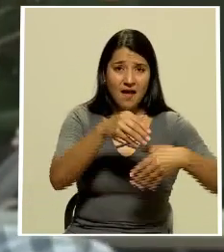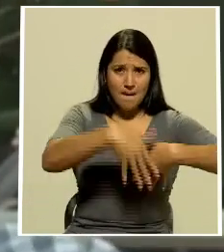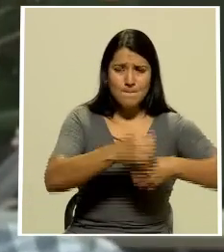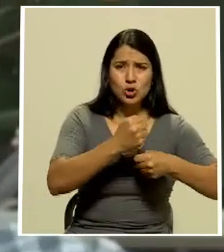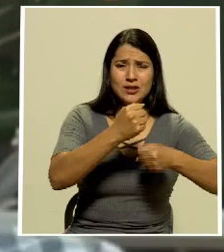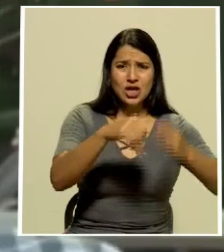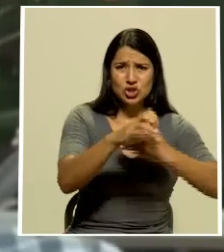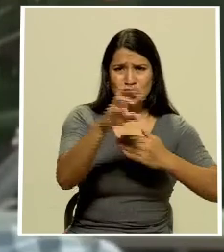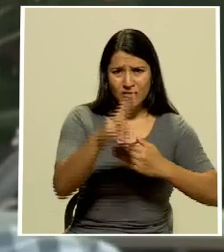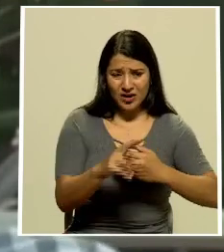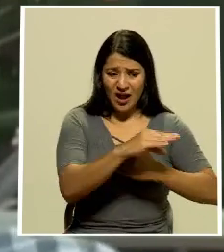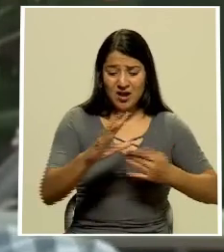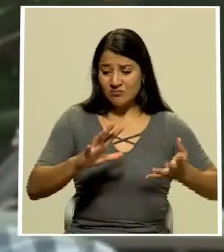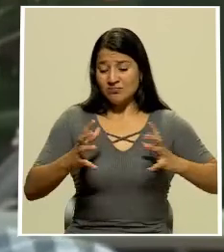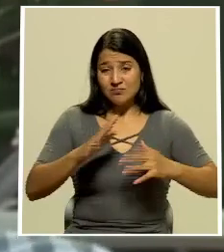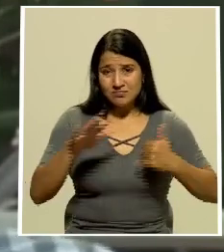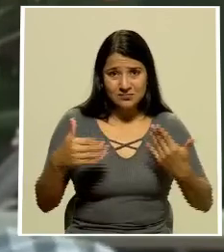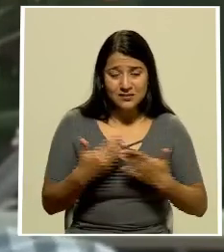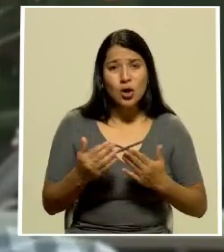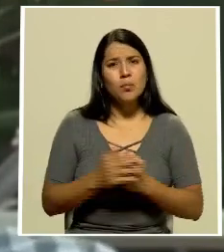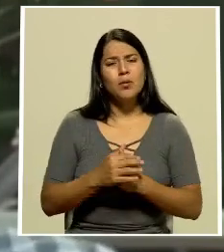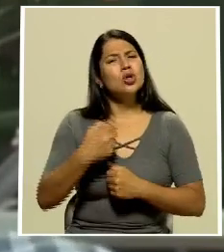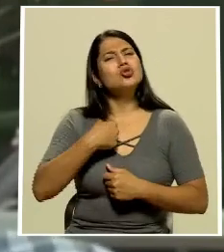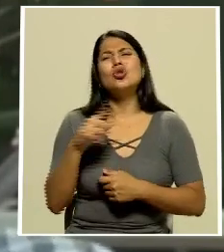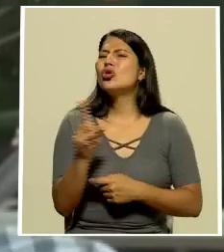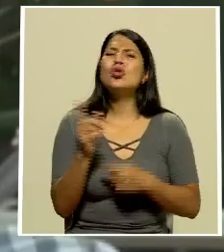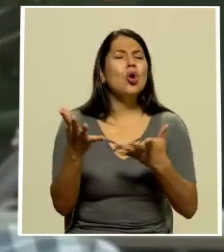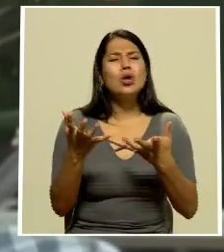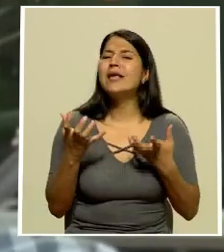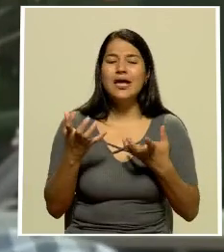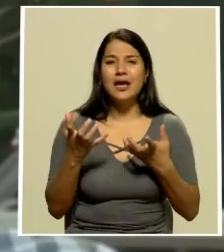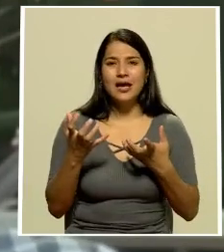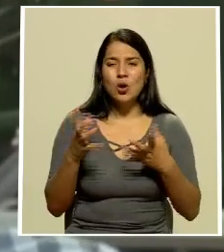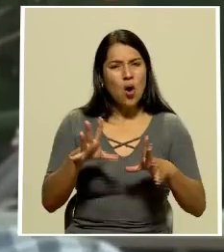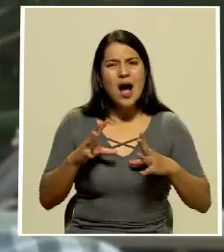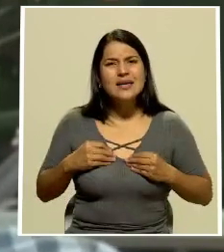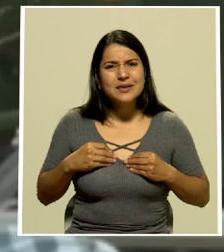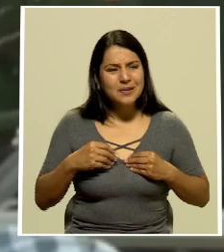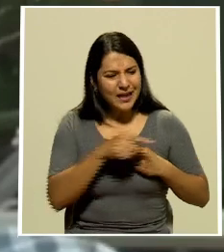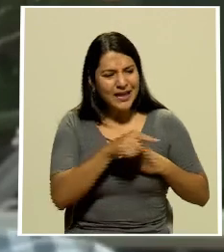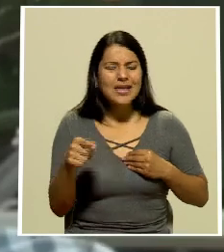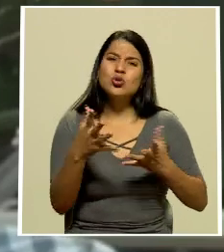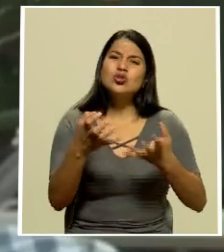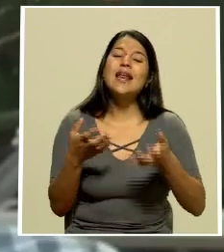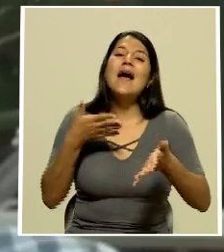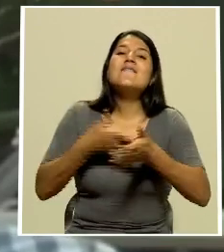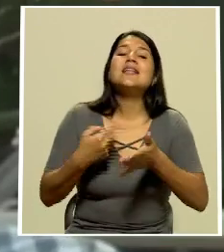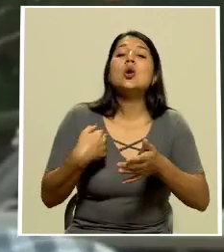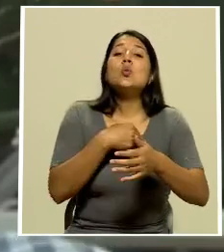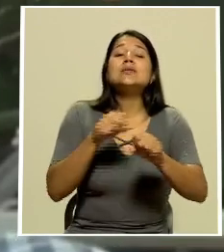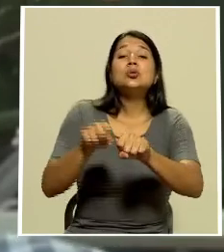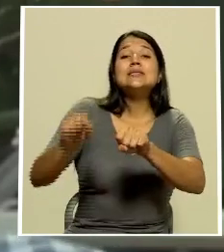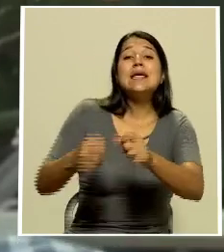a aceptar que las mafias de la droga hayan penetrado en tal forma en nuestro aparato económico y social y